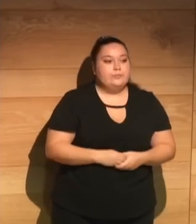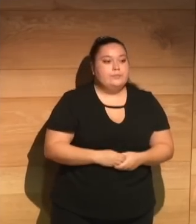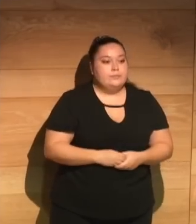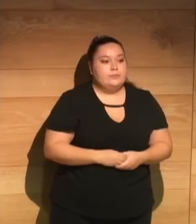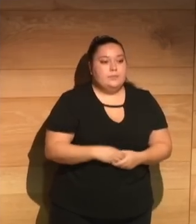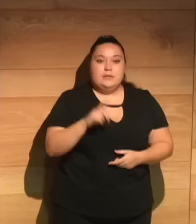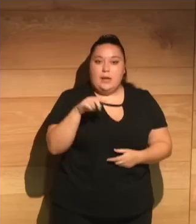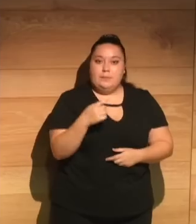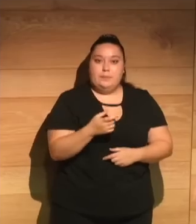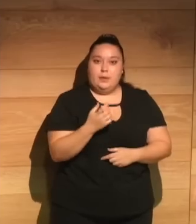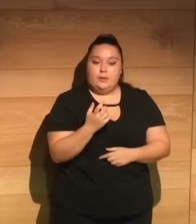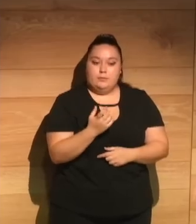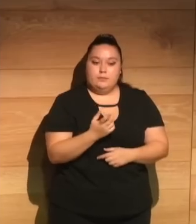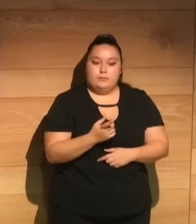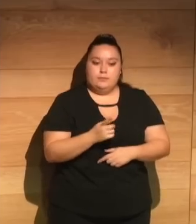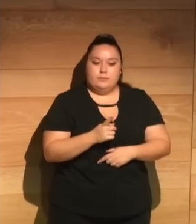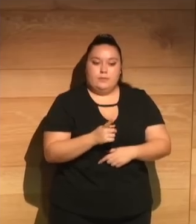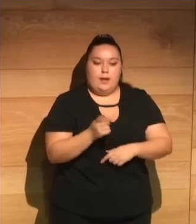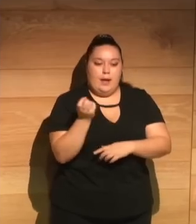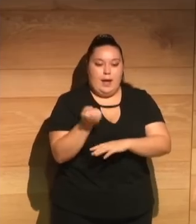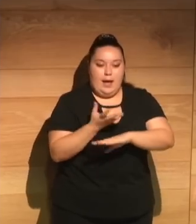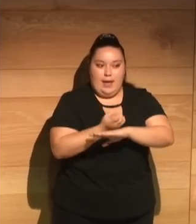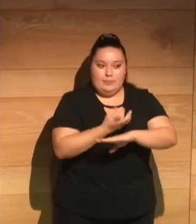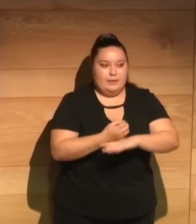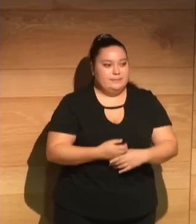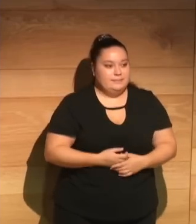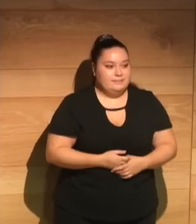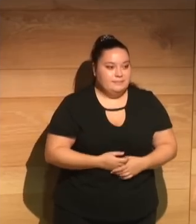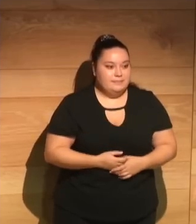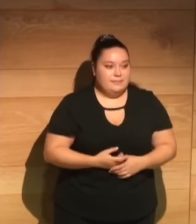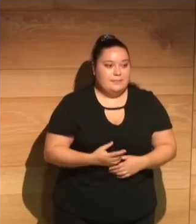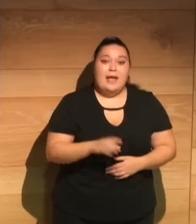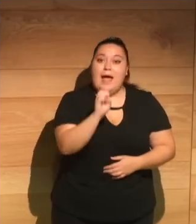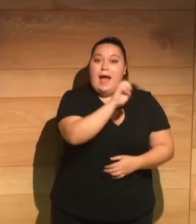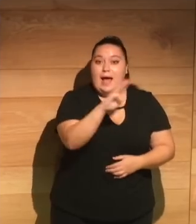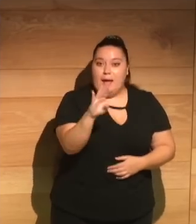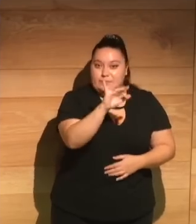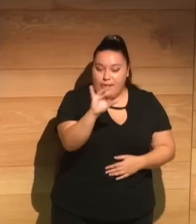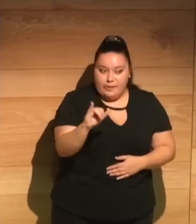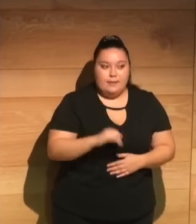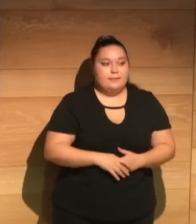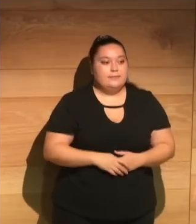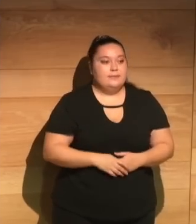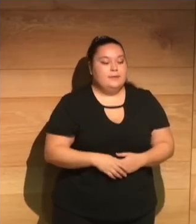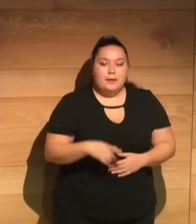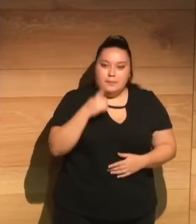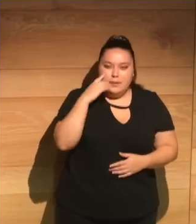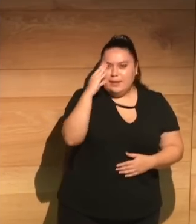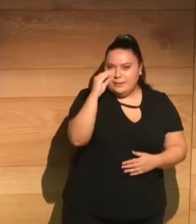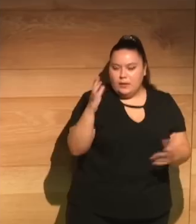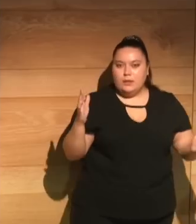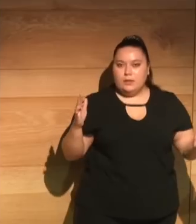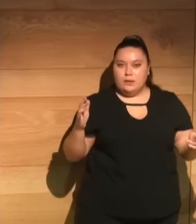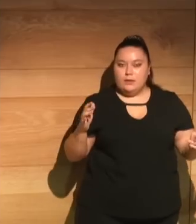alarma etcétera. También. Alarma tiene muy buena. Le pone posponer. Aplicaciones. Y aplicaciones. Pero fijaros qué listo lo de posponer, qué